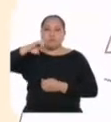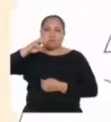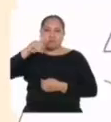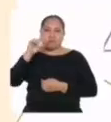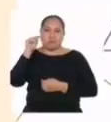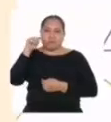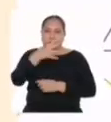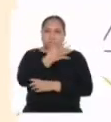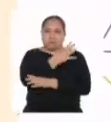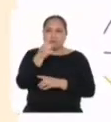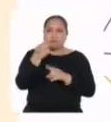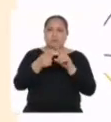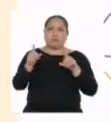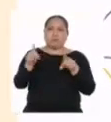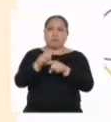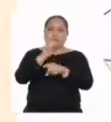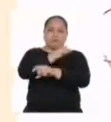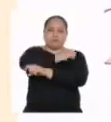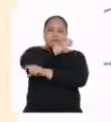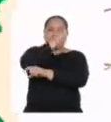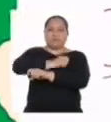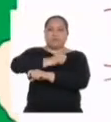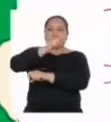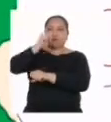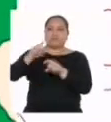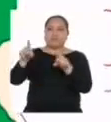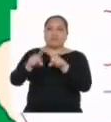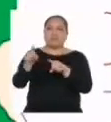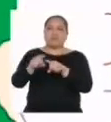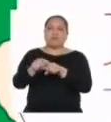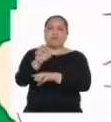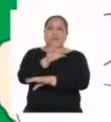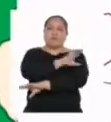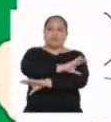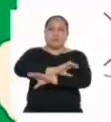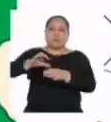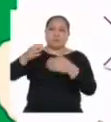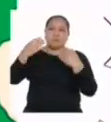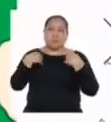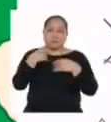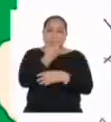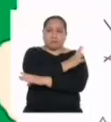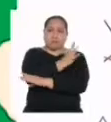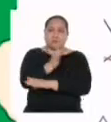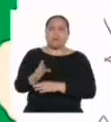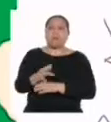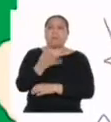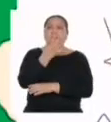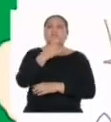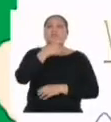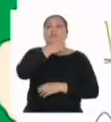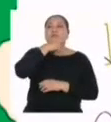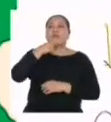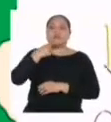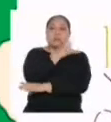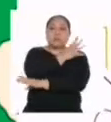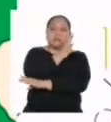Amazonía, pero también en la sierra y en la costa contamos con riqueza forestal, los bosques secos y